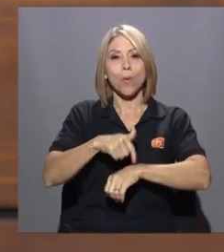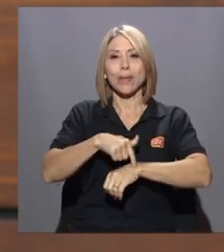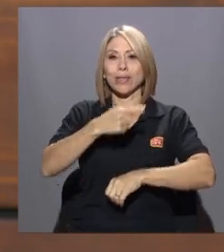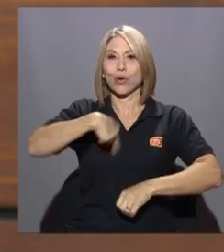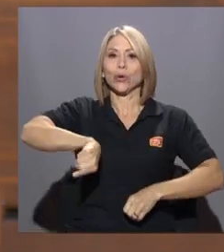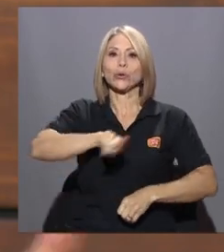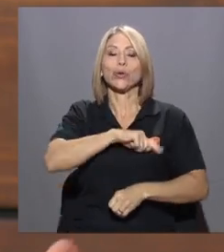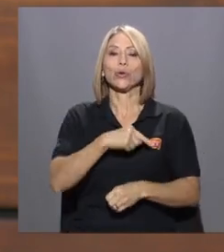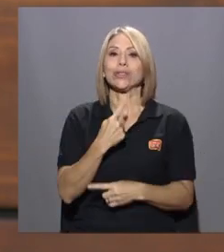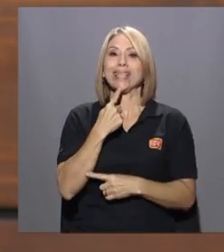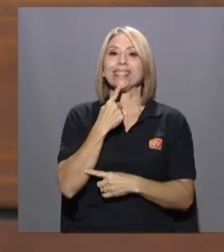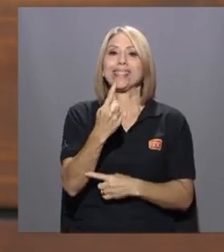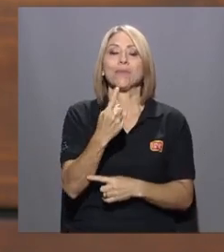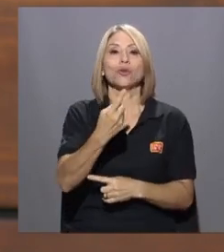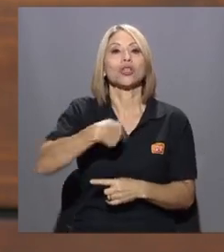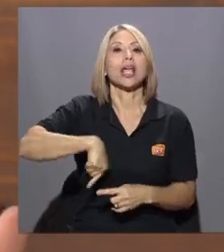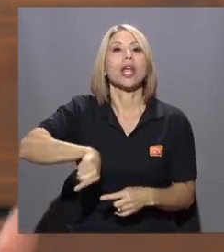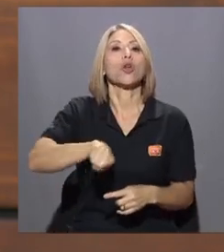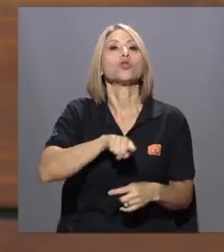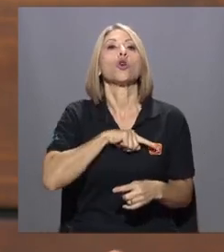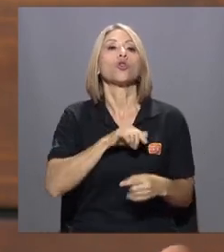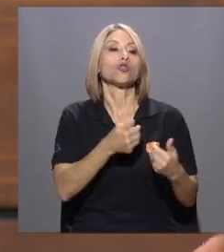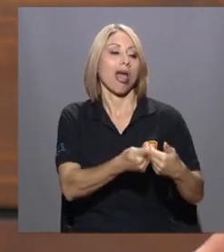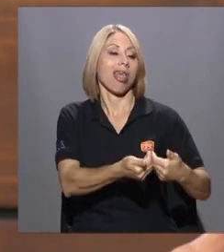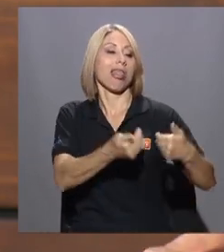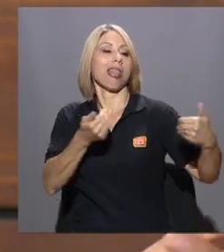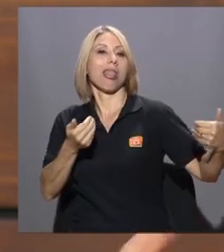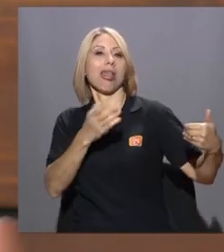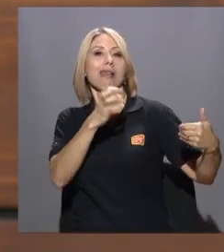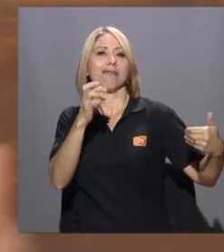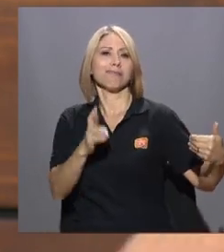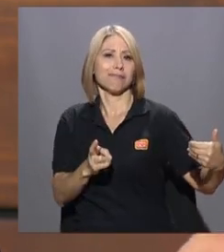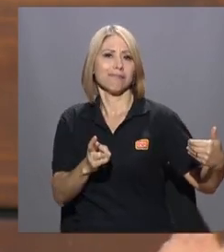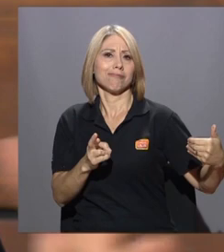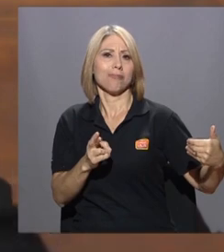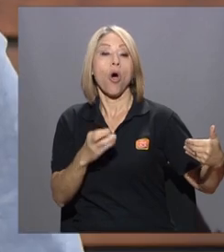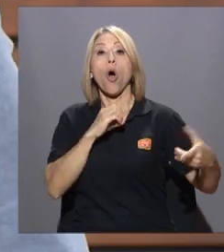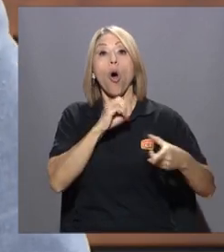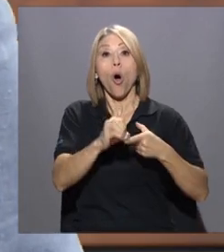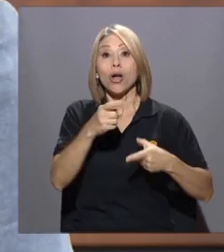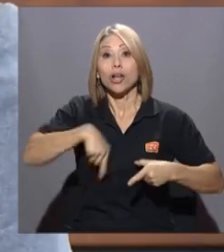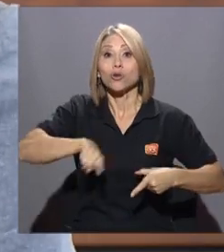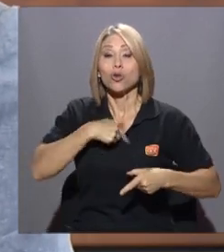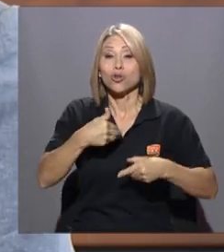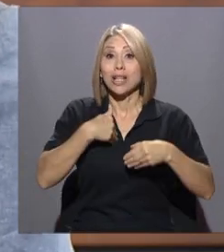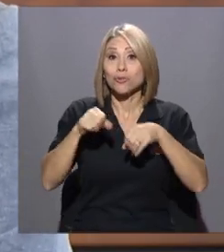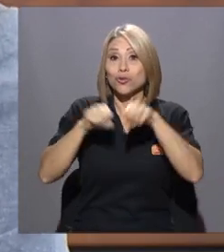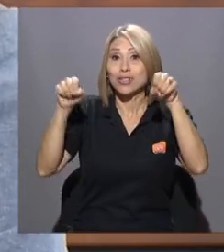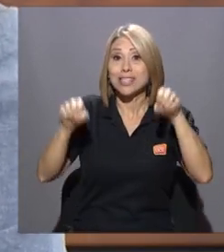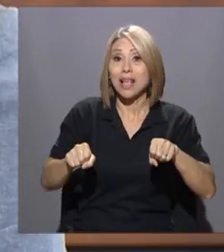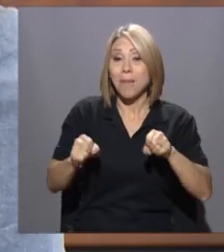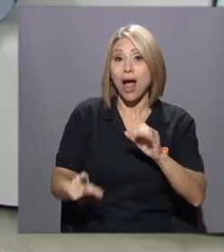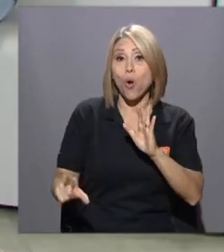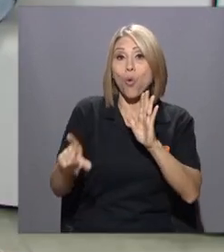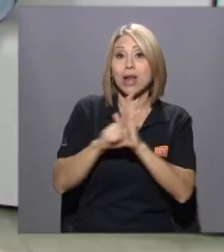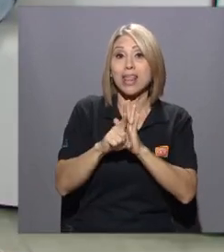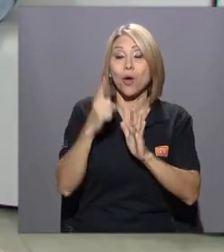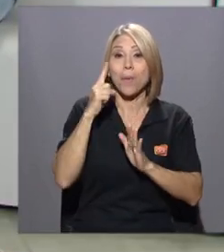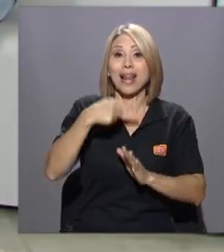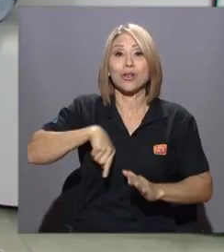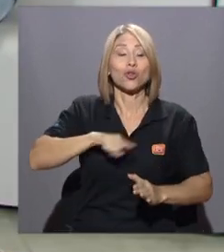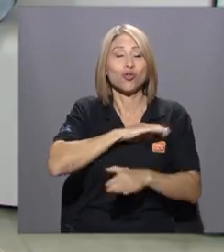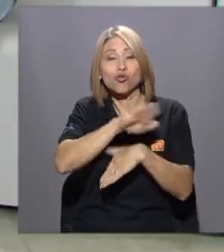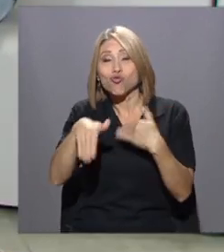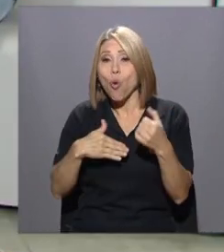que gozamos de extraterritorialidad o que tenemos un sistema jurídico que nos hace absolutamente independientes. Don